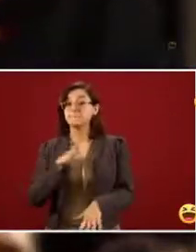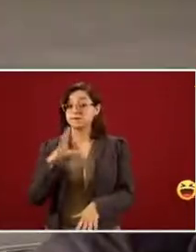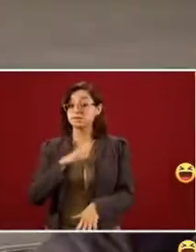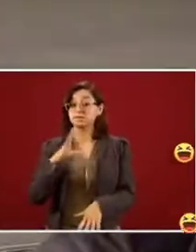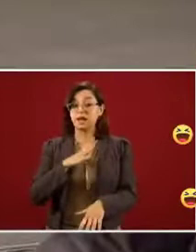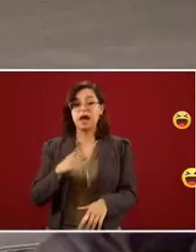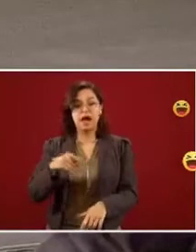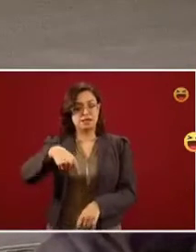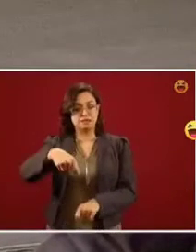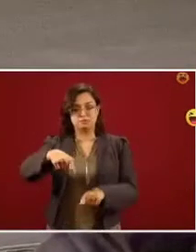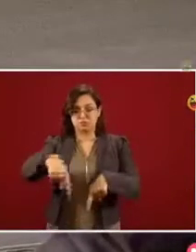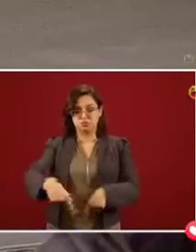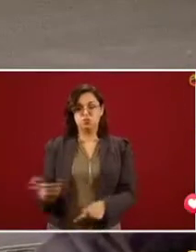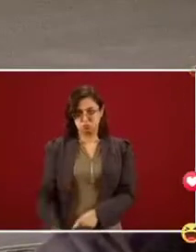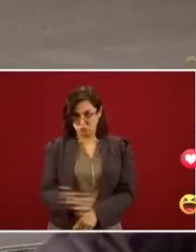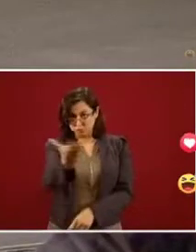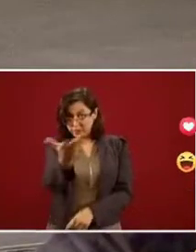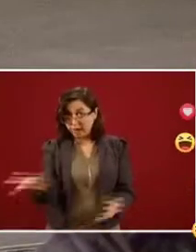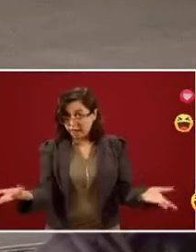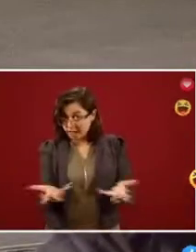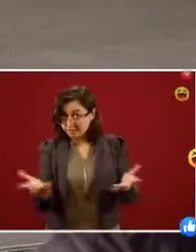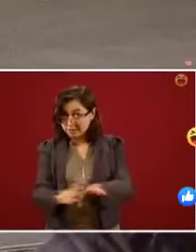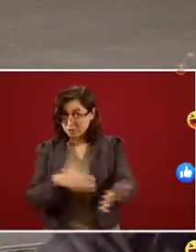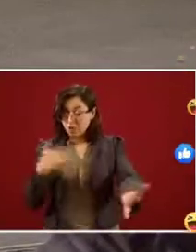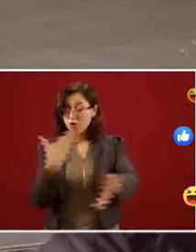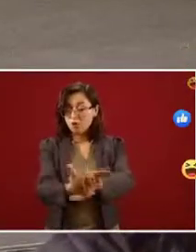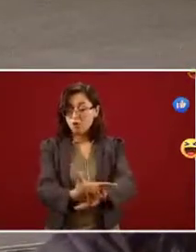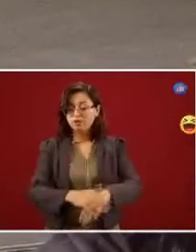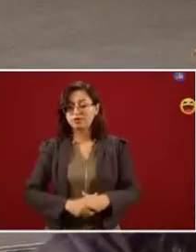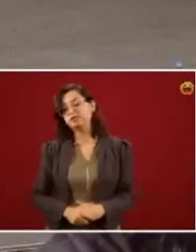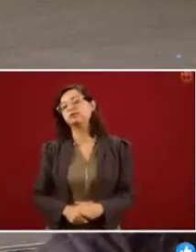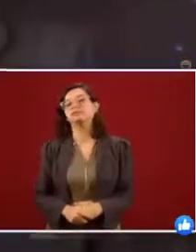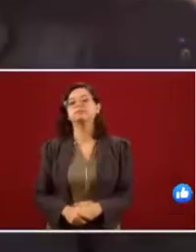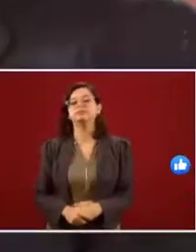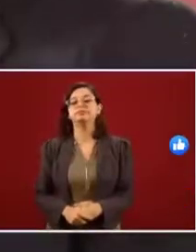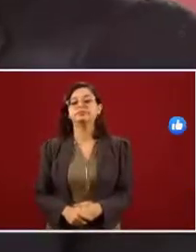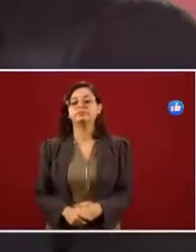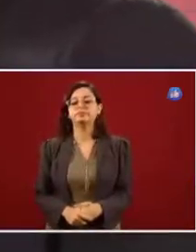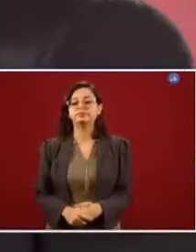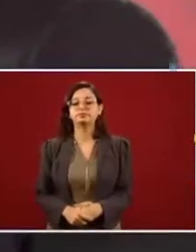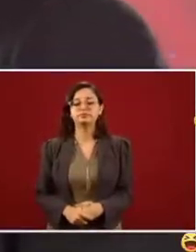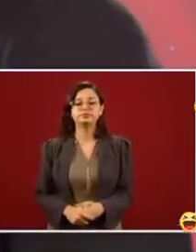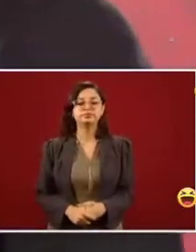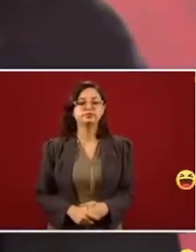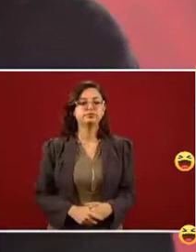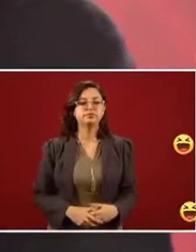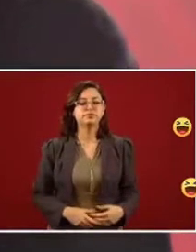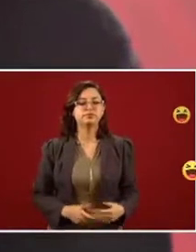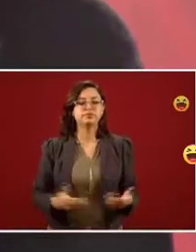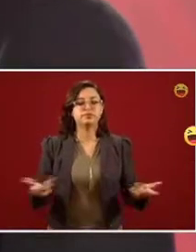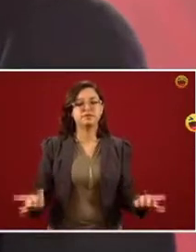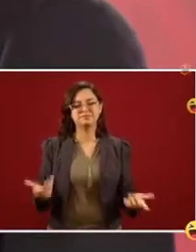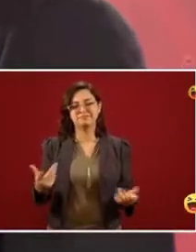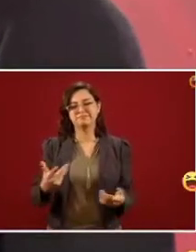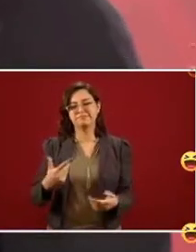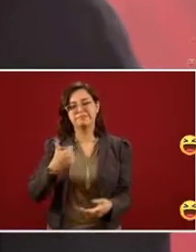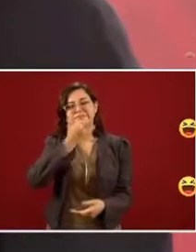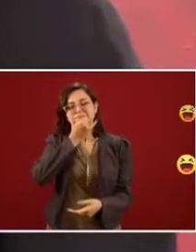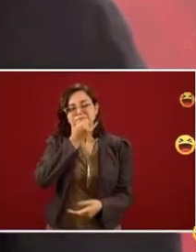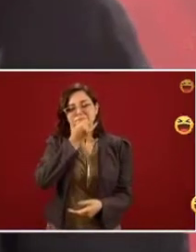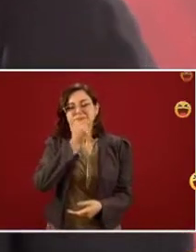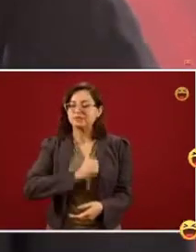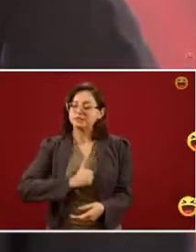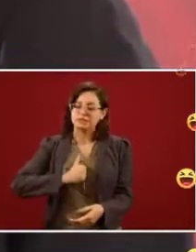tribuna pues este lamento mucho tenis que me confundas este